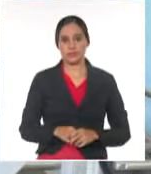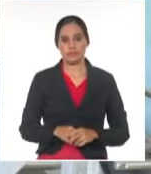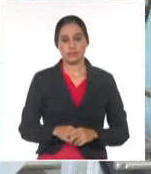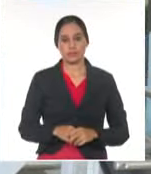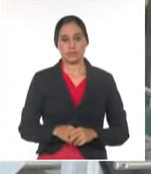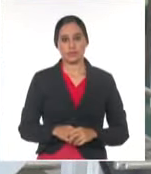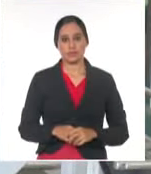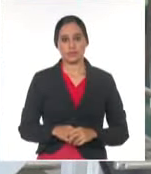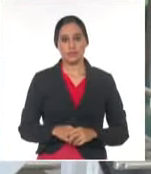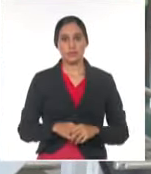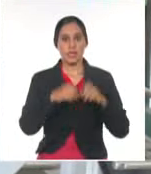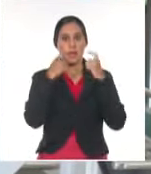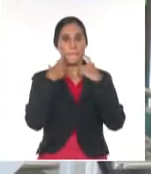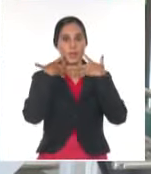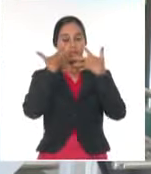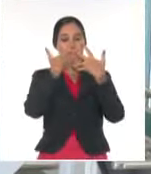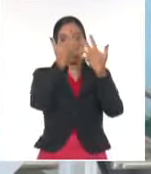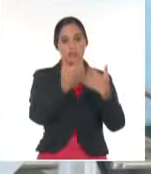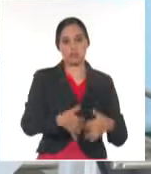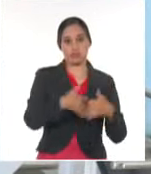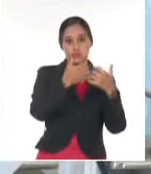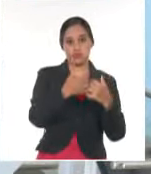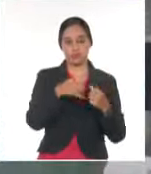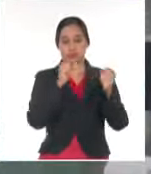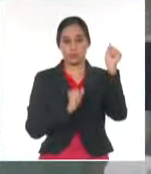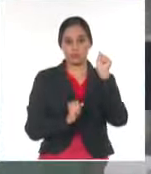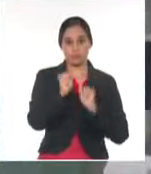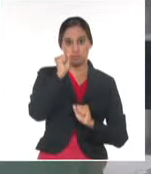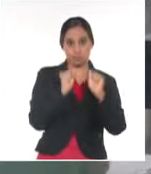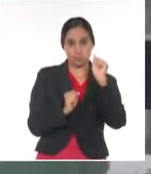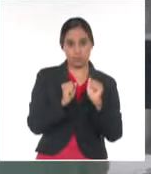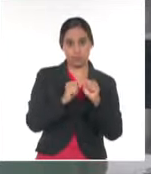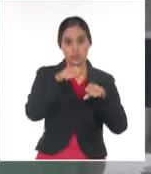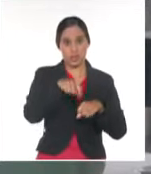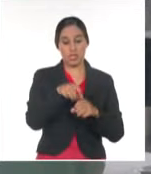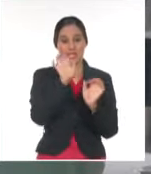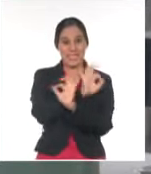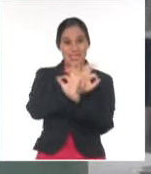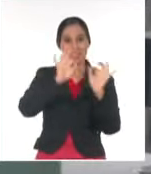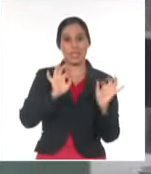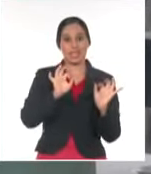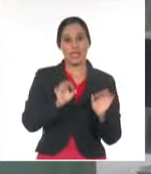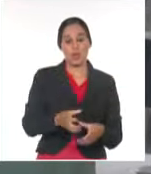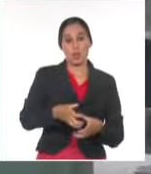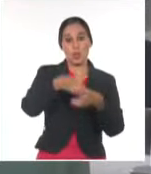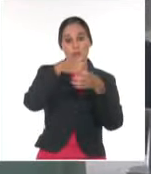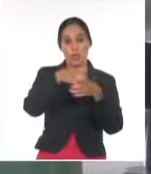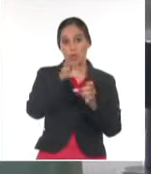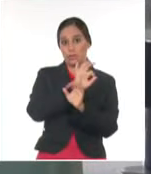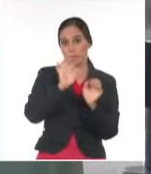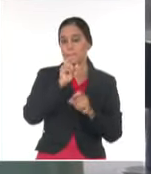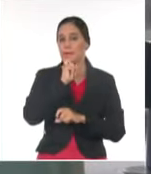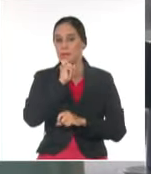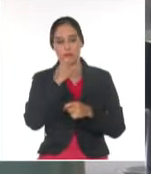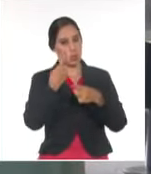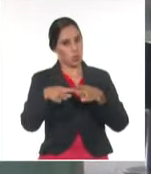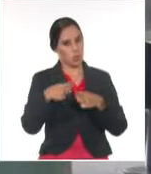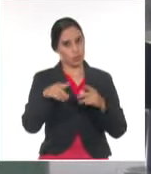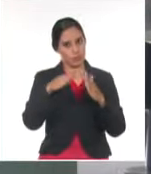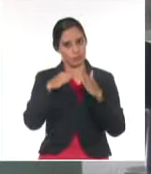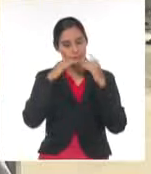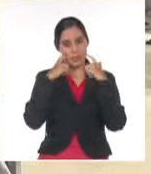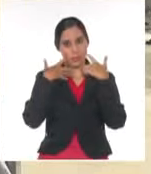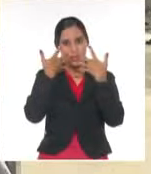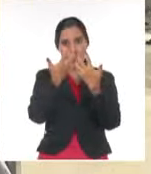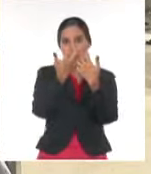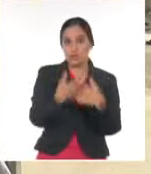automatizada es la línea puesta en marcha en la Unidad Básica de Productos de Higiene y Limpieza del Centro de Investigación, Desarrollo y Producción